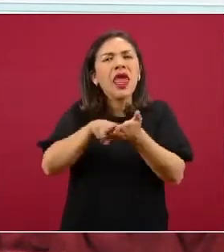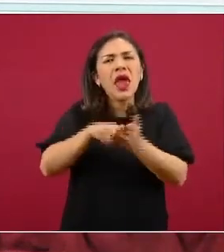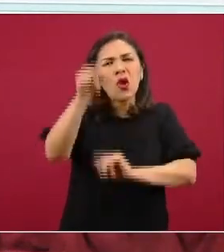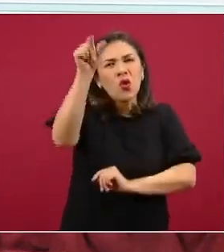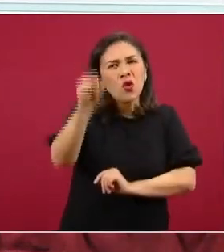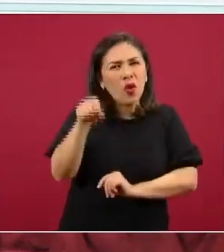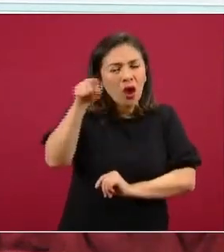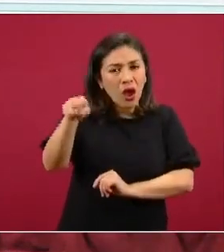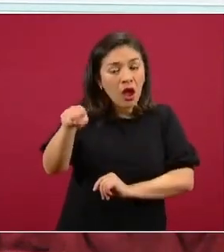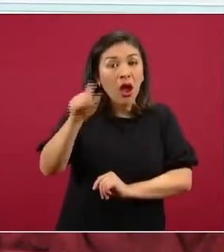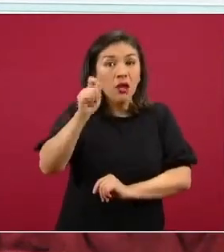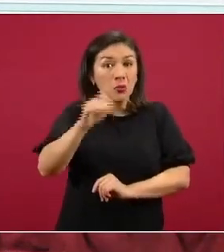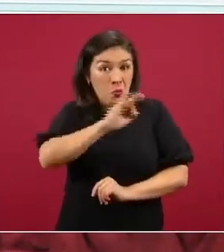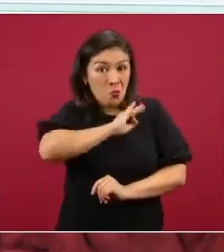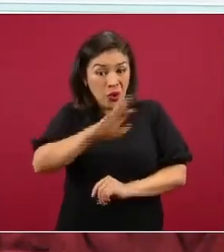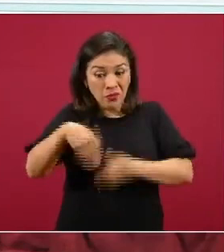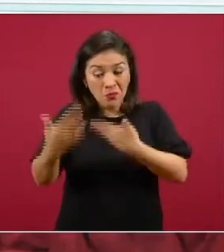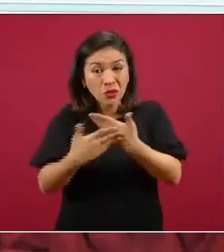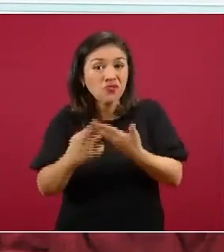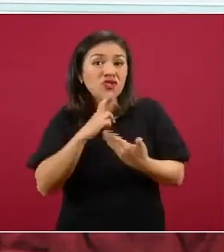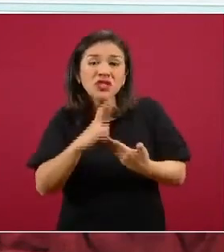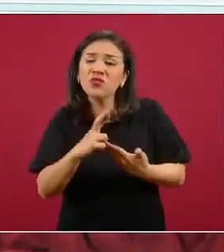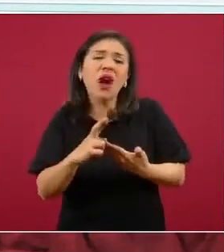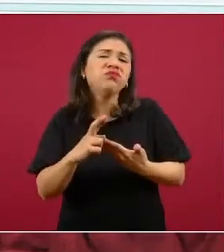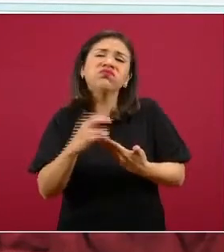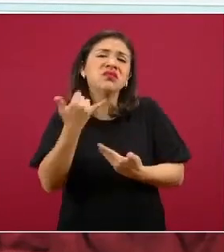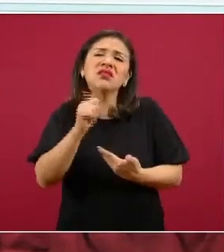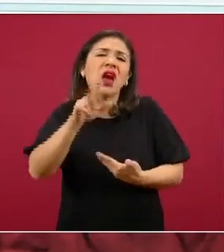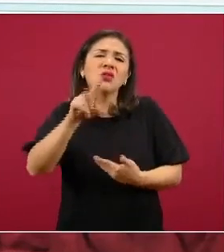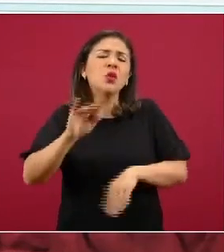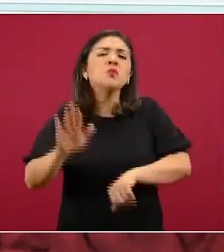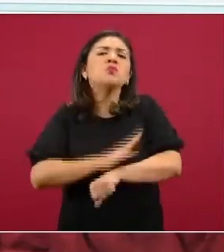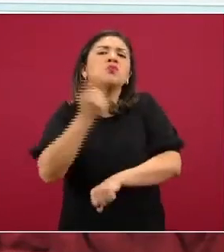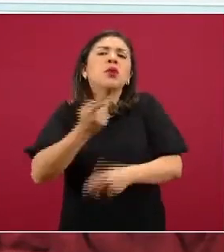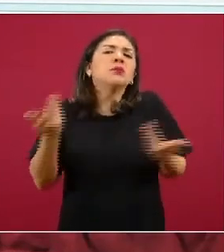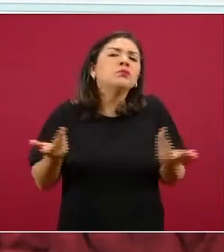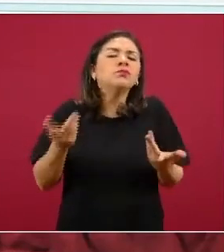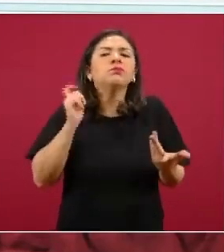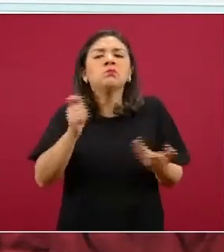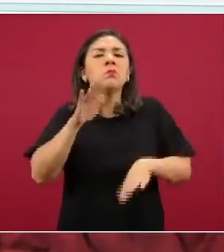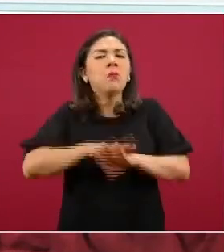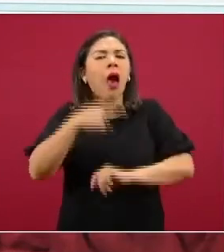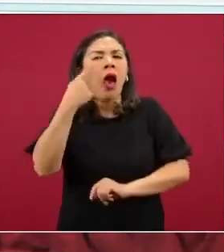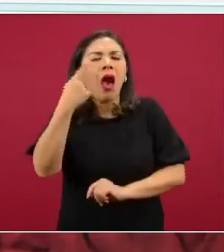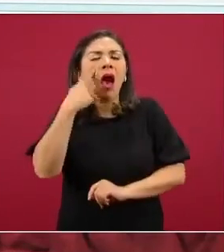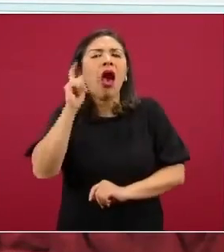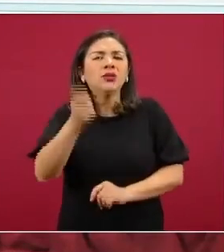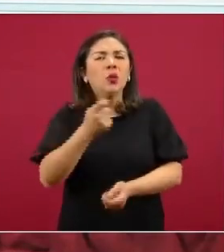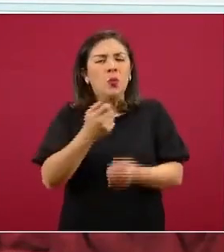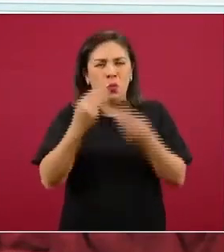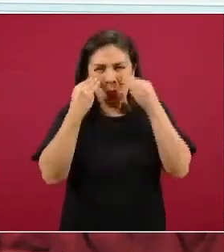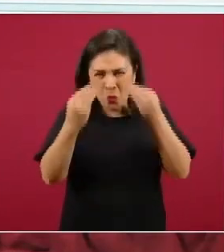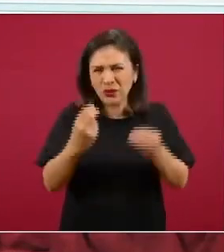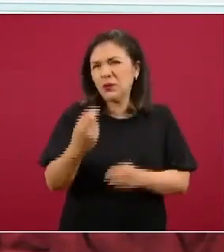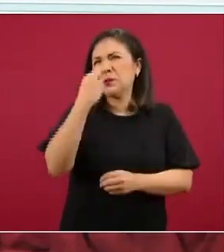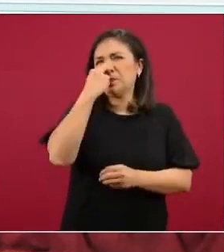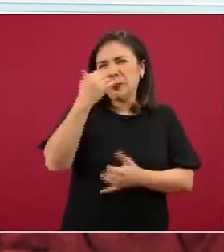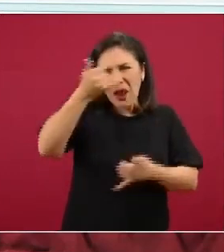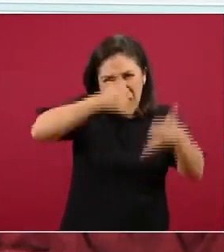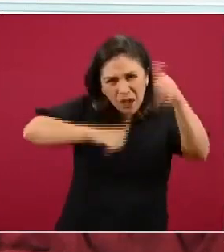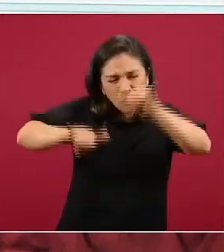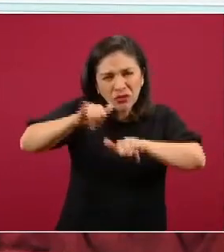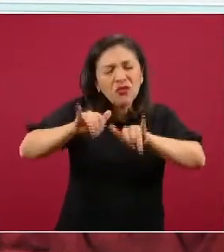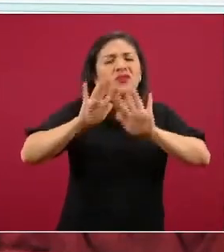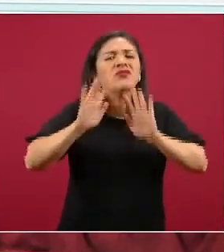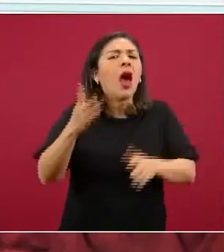que no va a tener posibilidad de resultados por diferentes razones, principalmente es porque se ha tomado la muestra y ha habido